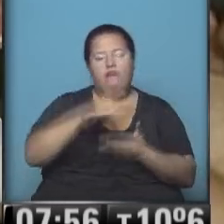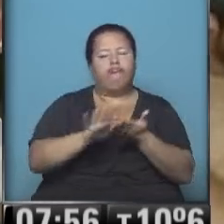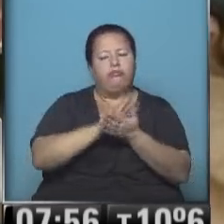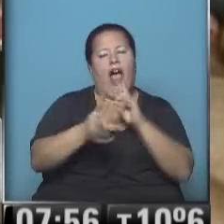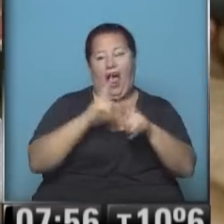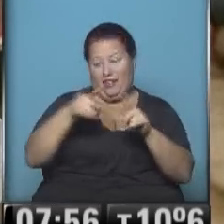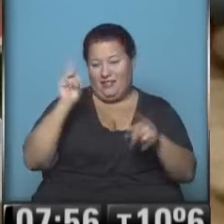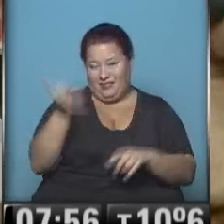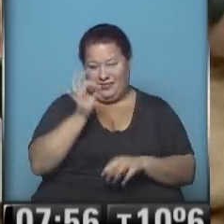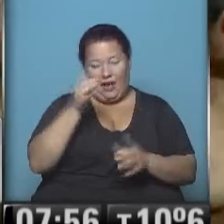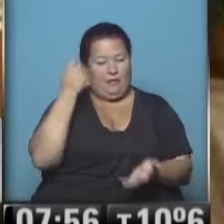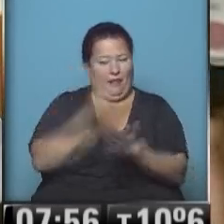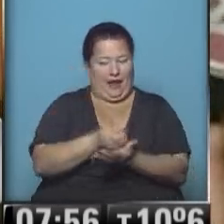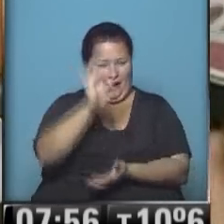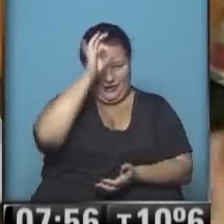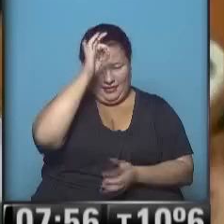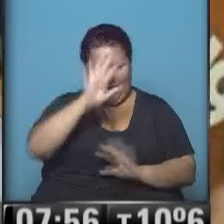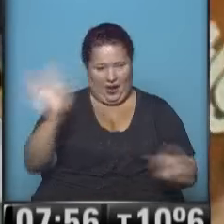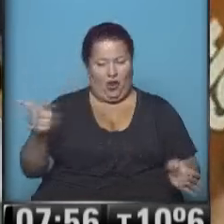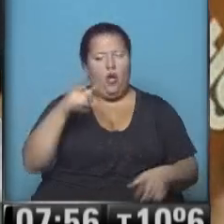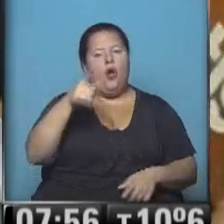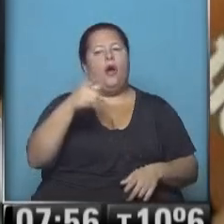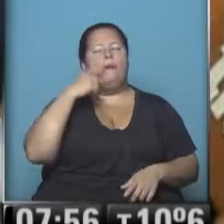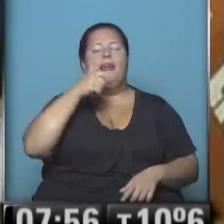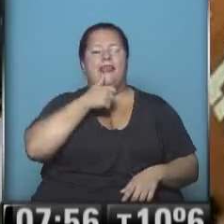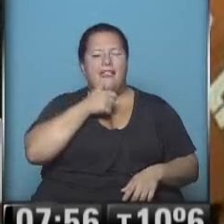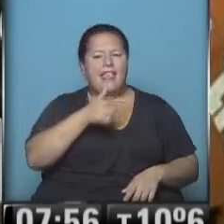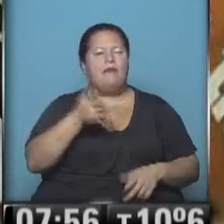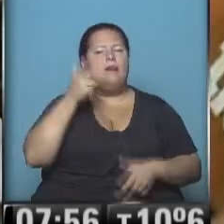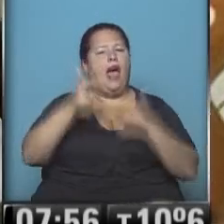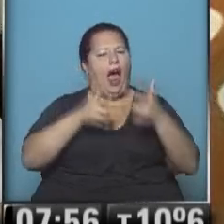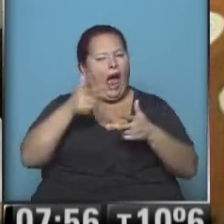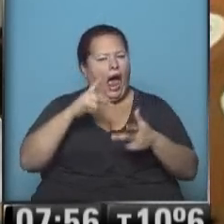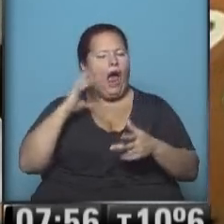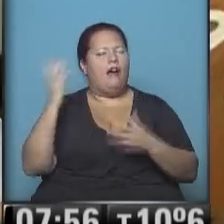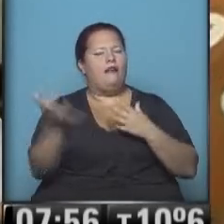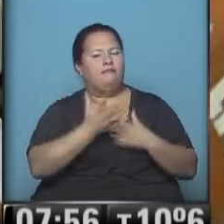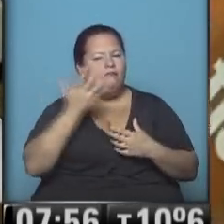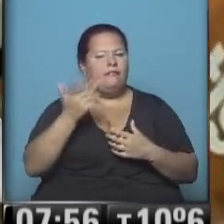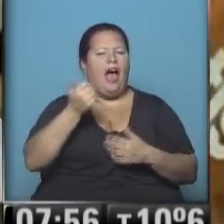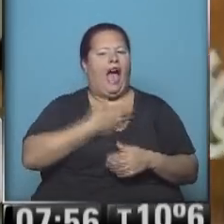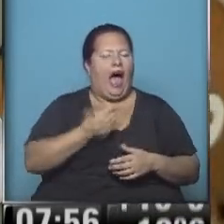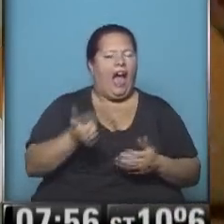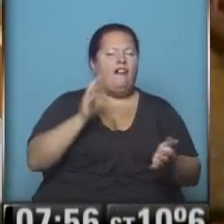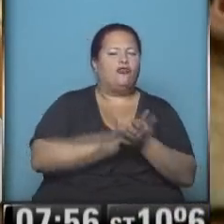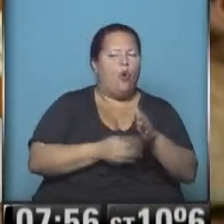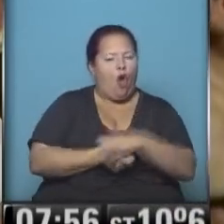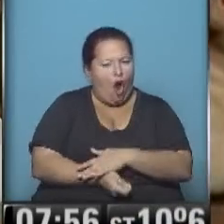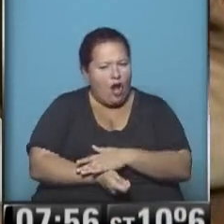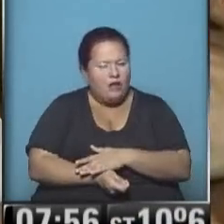acordando lo que ustedes saben, que pagamos $0. Como hombre presidente de Quilmes, ¿en algún momento se habló en el entorno de AFA con respecto a las